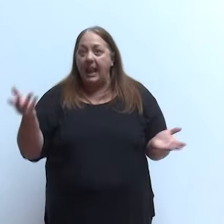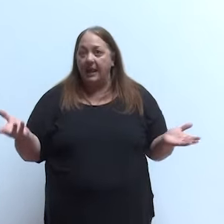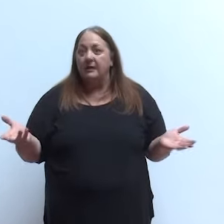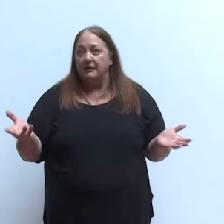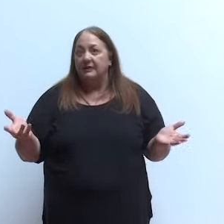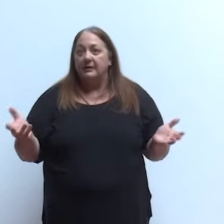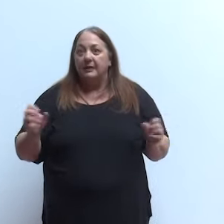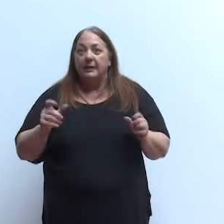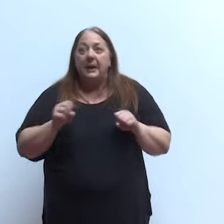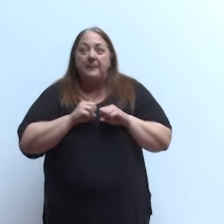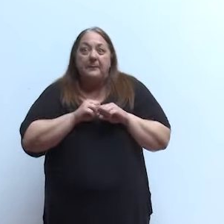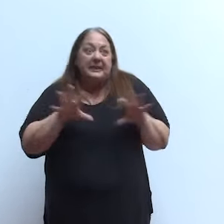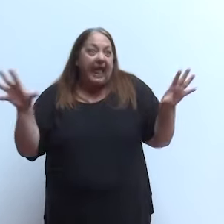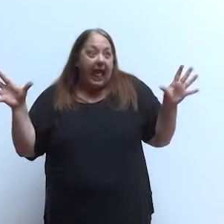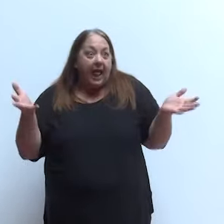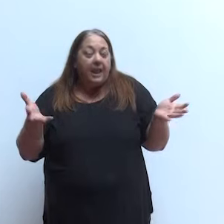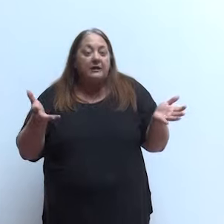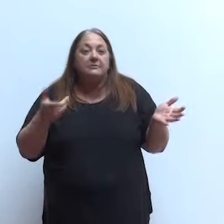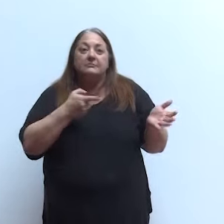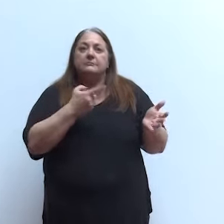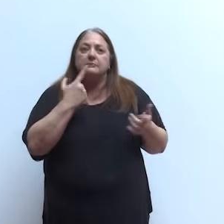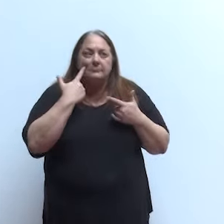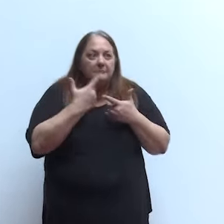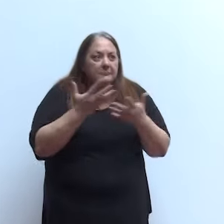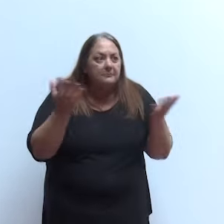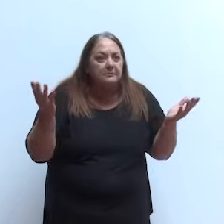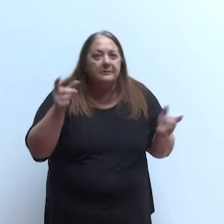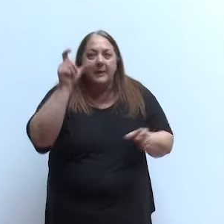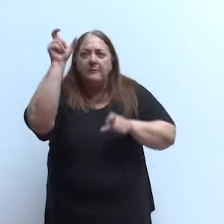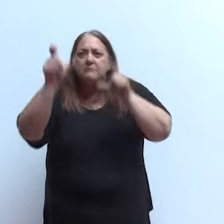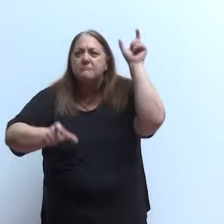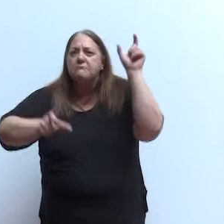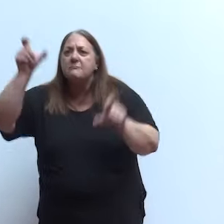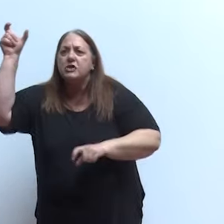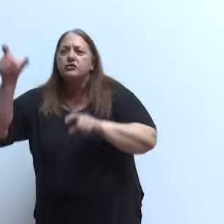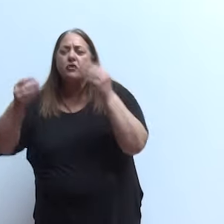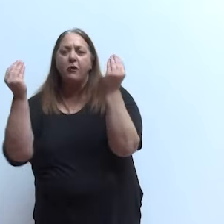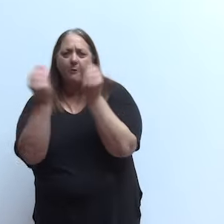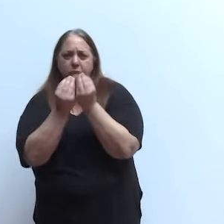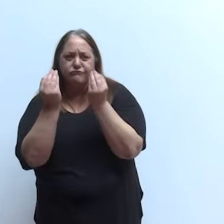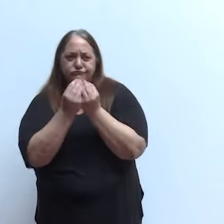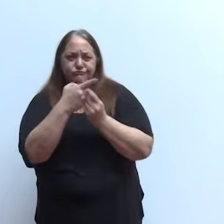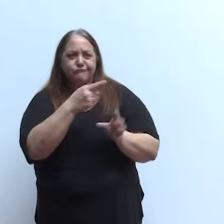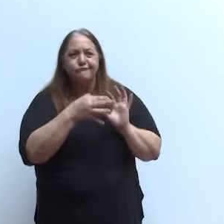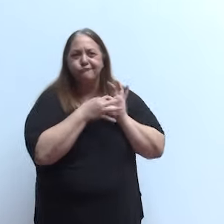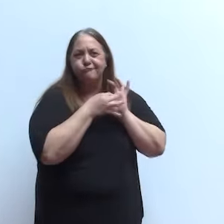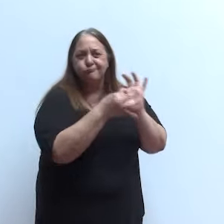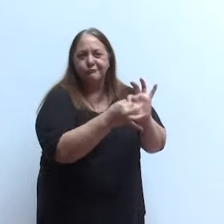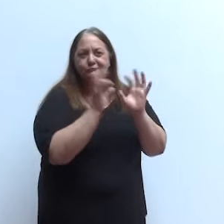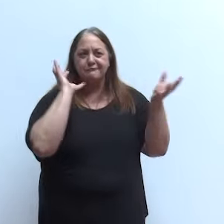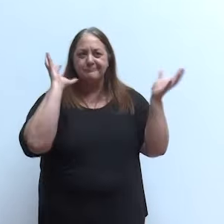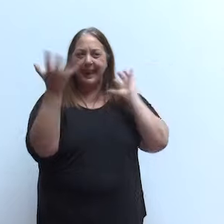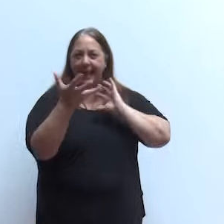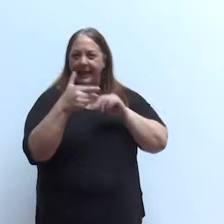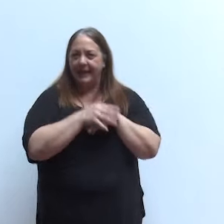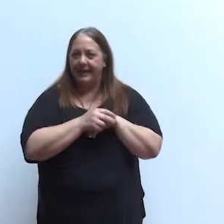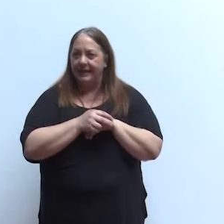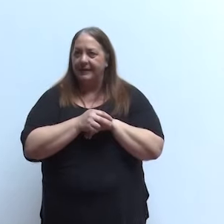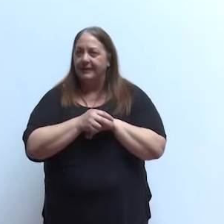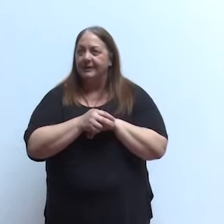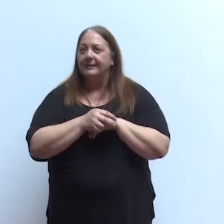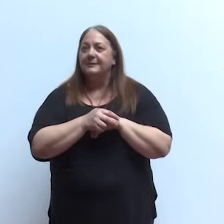que que también seduce y mucha gente conectó con esa con esa vitalidad que expresaba mi ley no y y